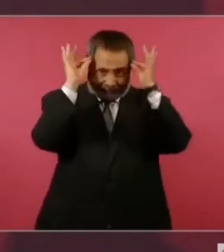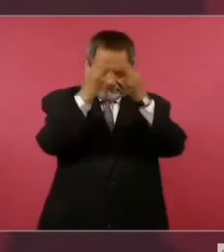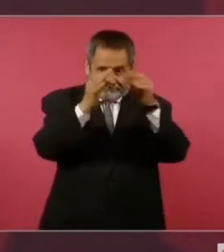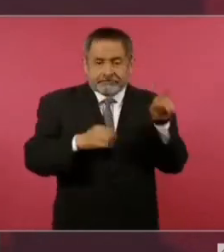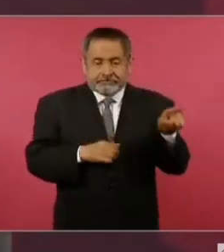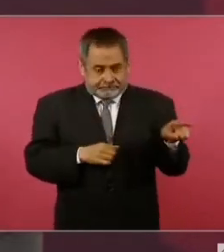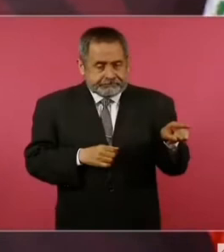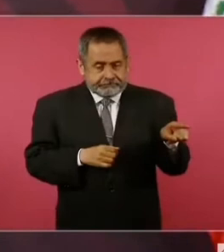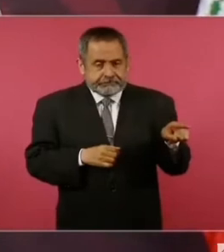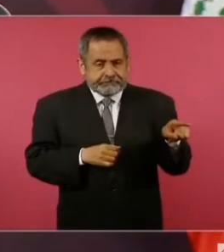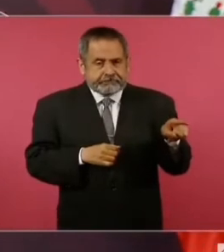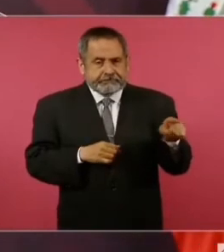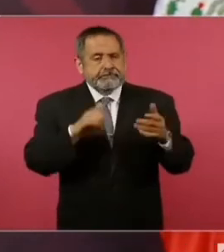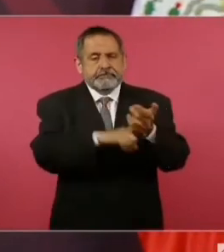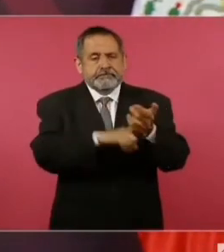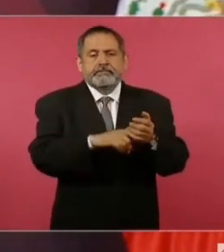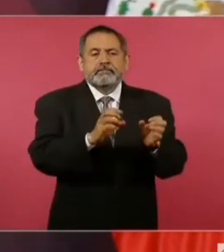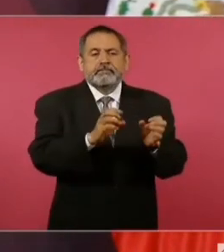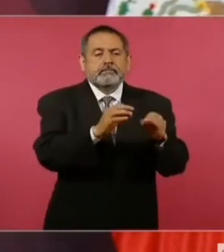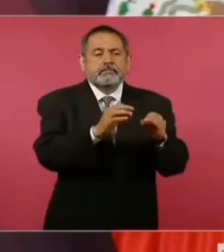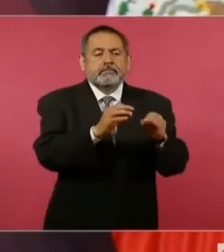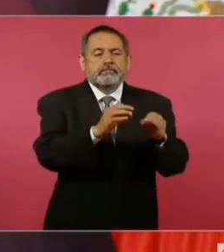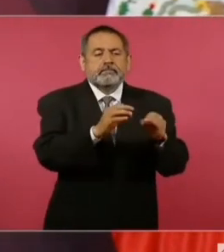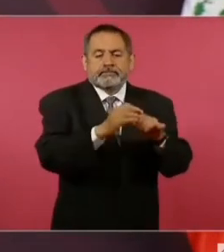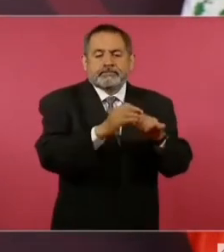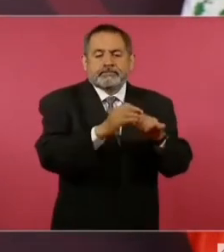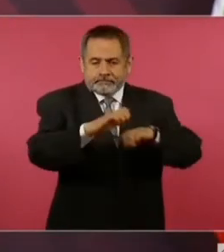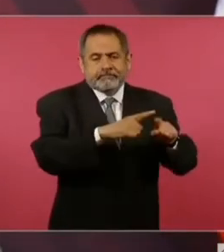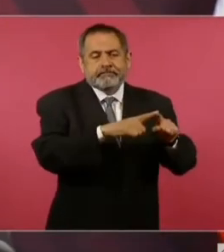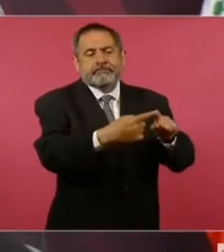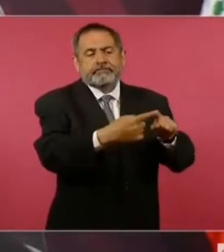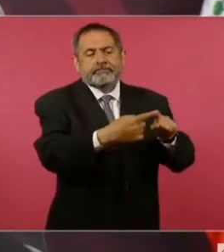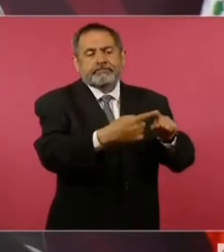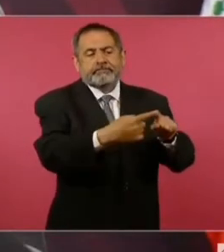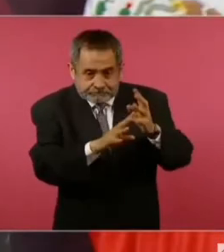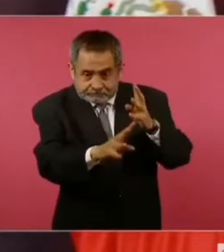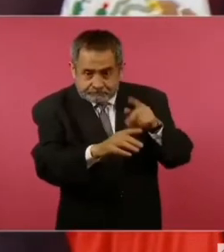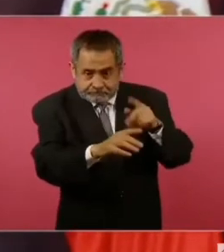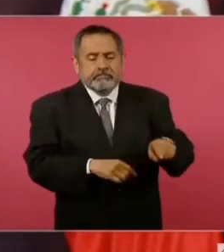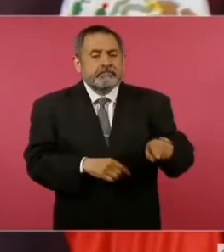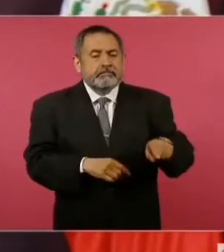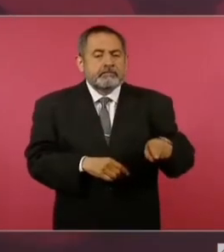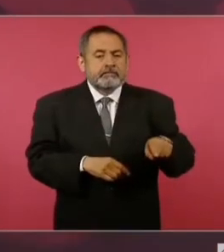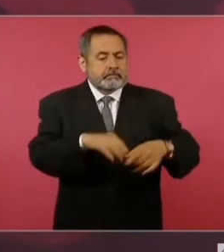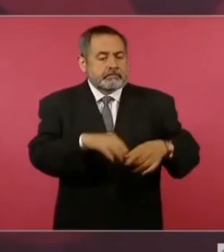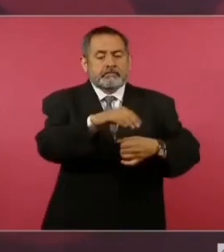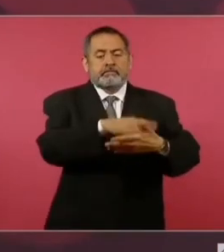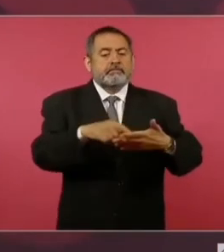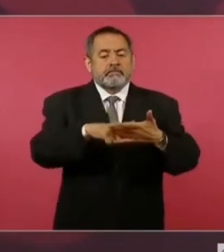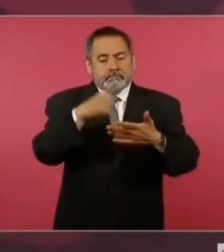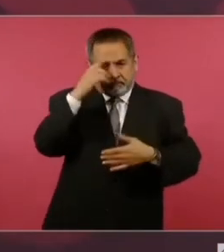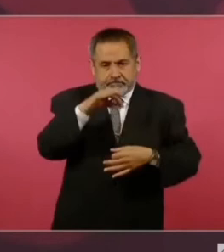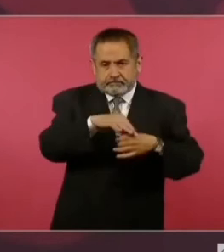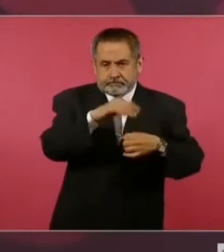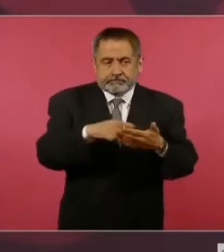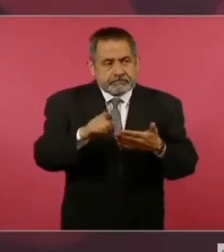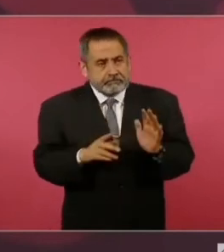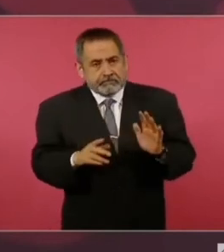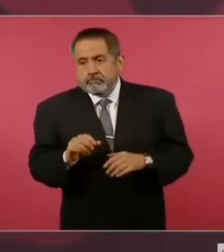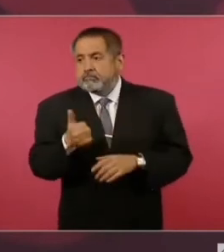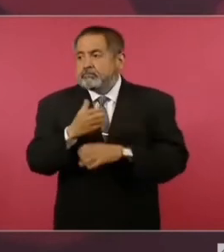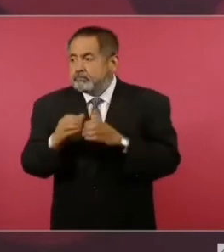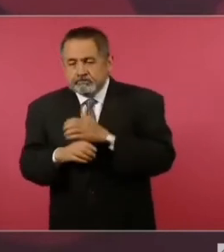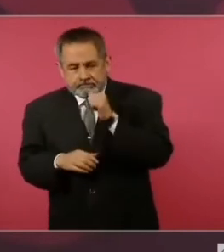solo se utilizaron para que se llevaran a cabo las elecciones.